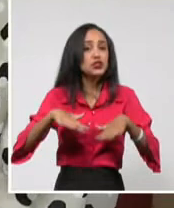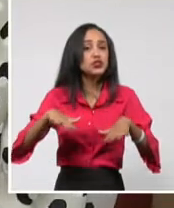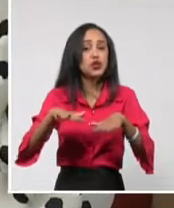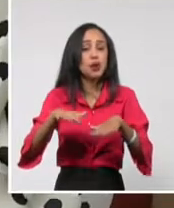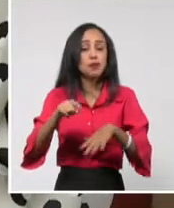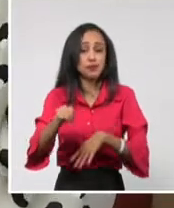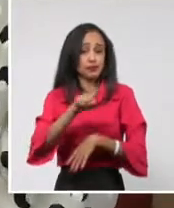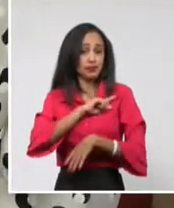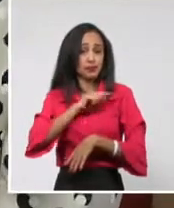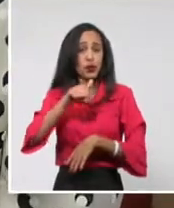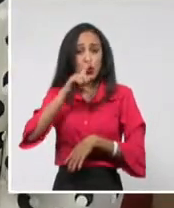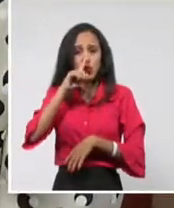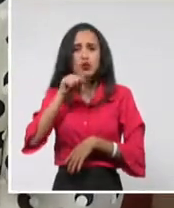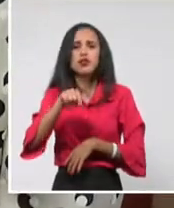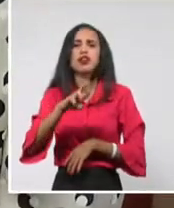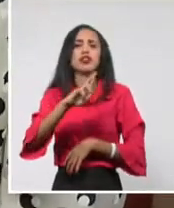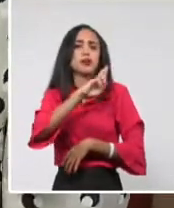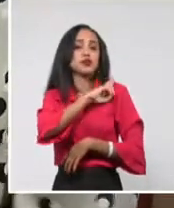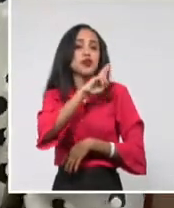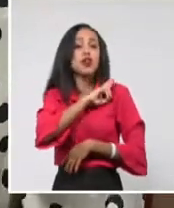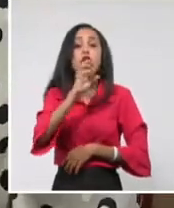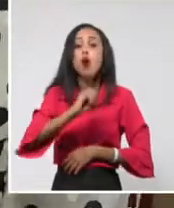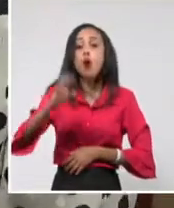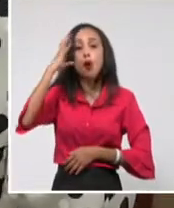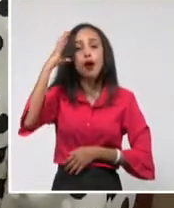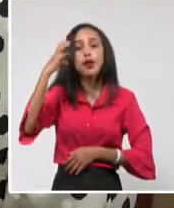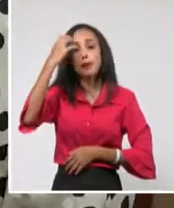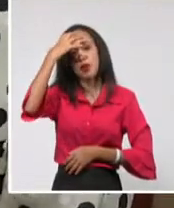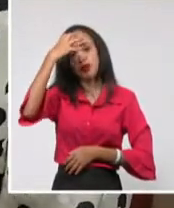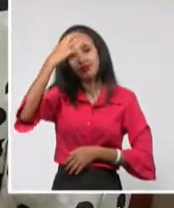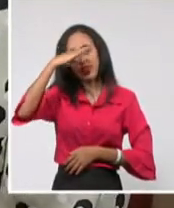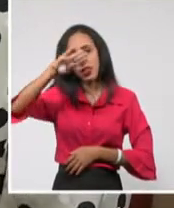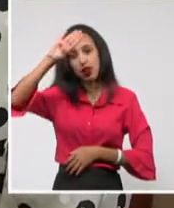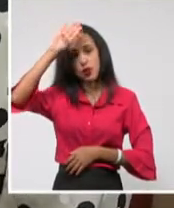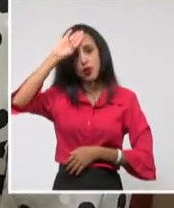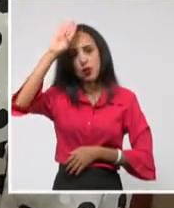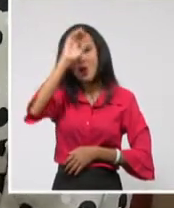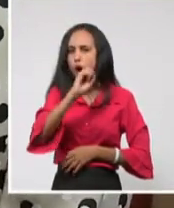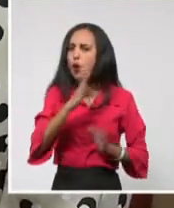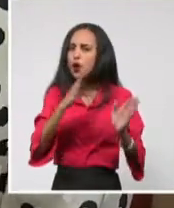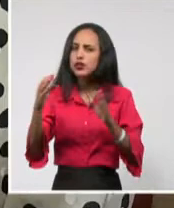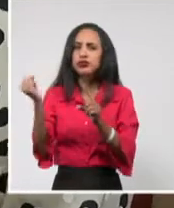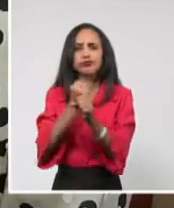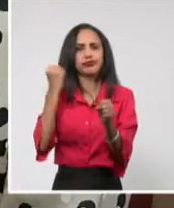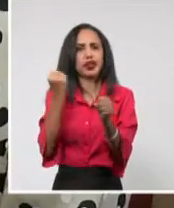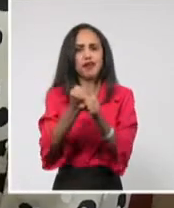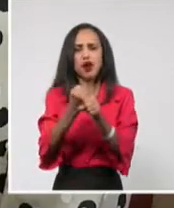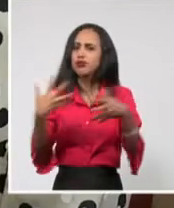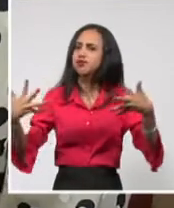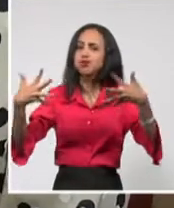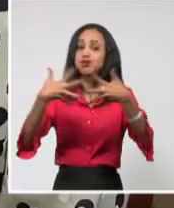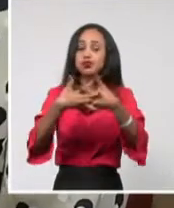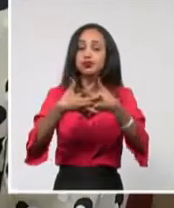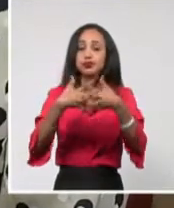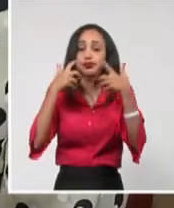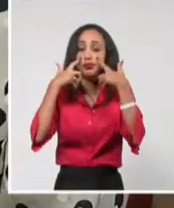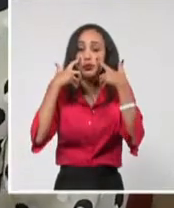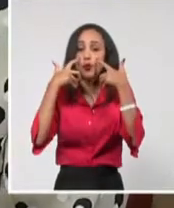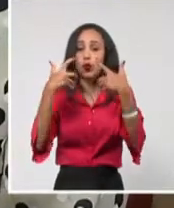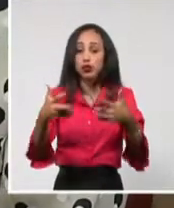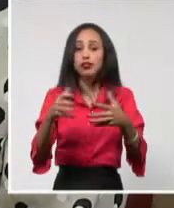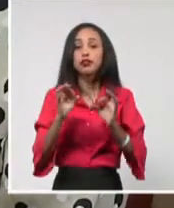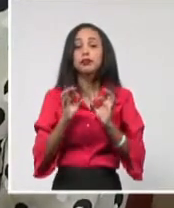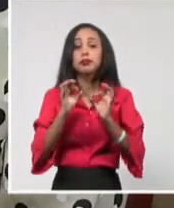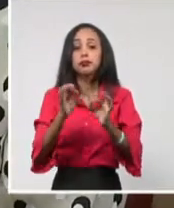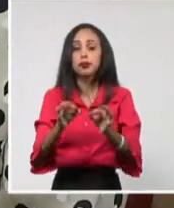las responsabilidades de los organismos del Estado y la organización y el trabajo en conjunto son esenciales para facilitar y destrabar